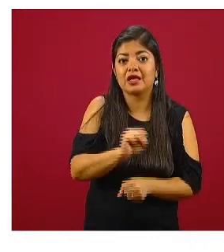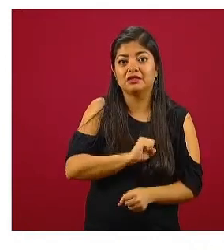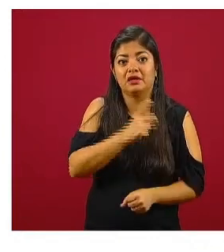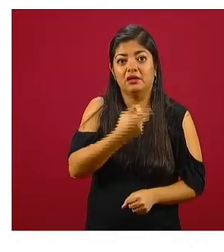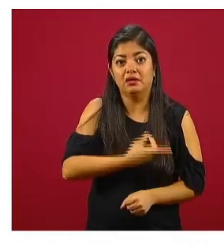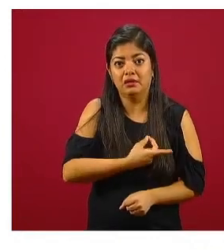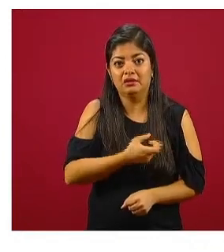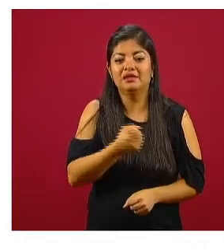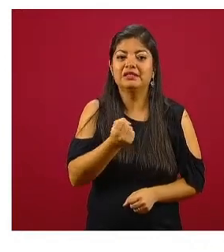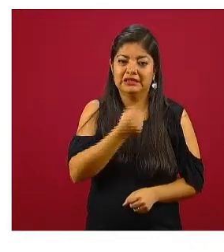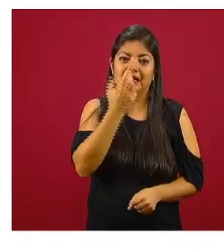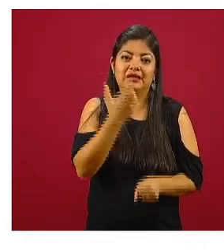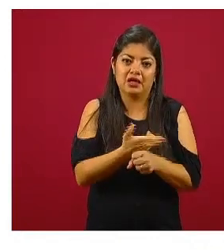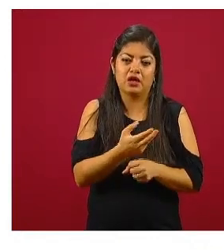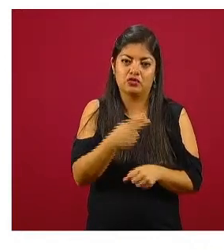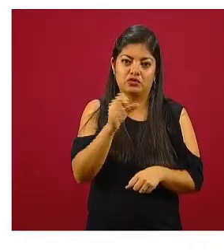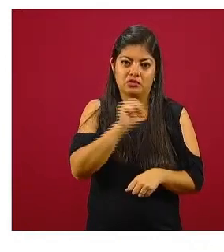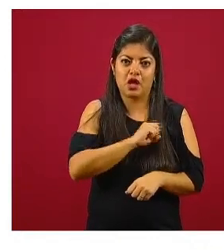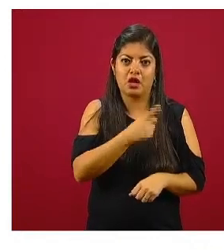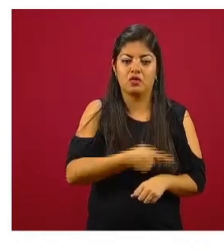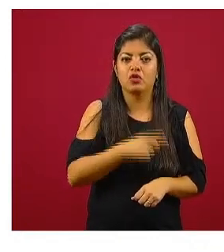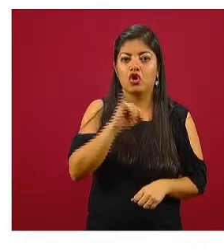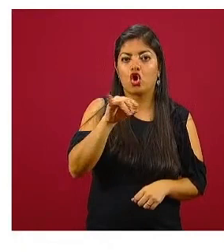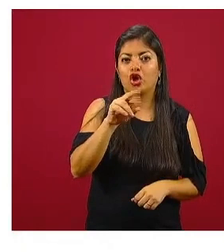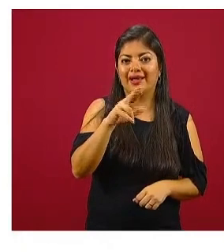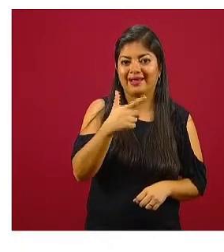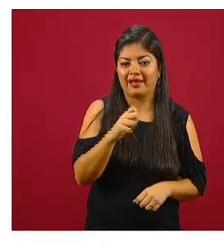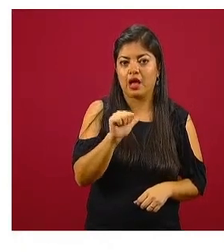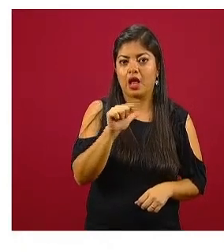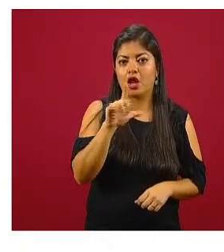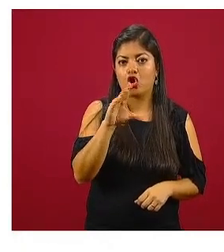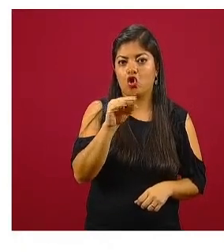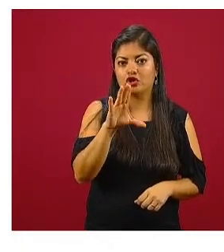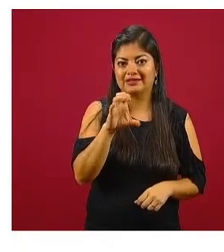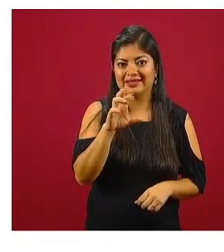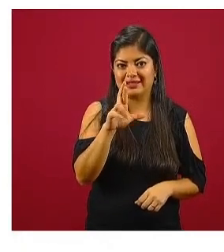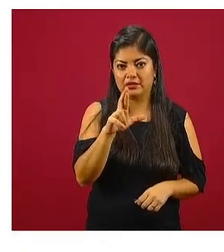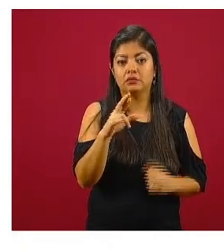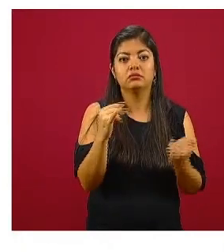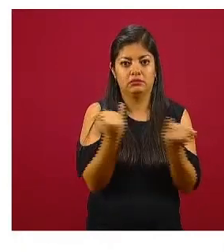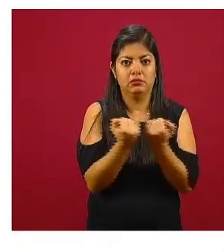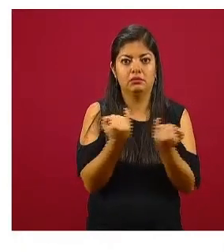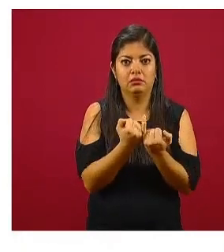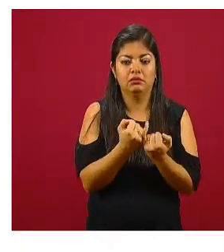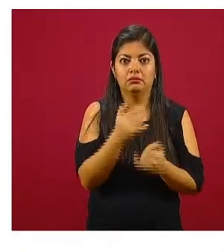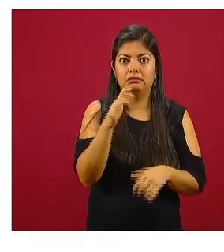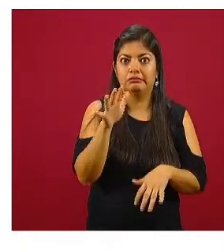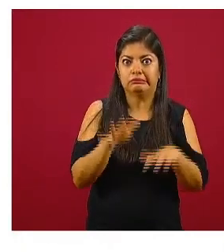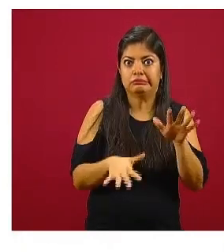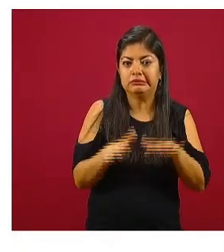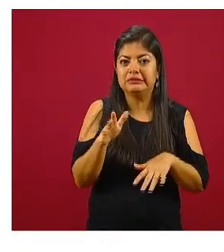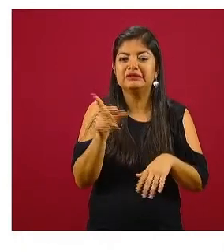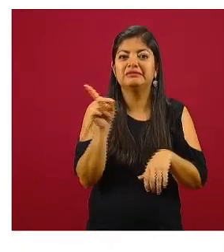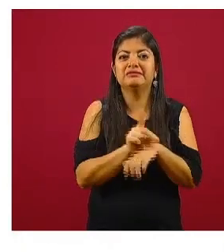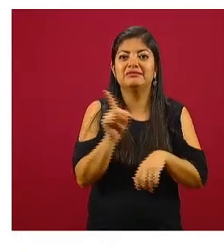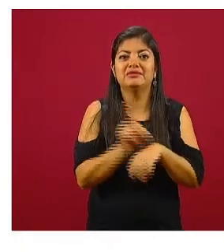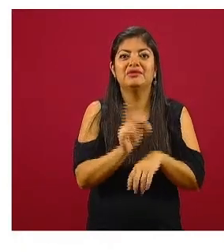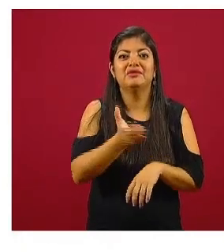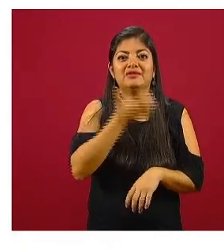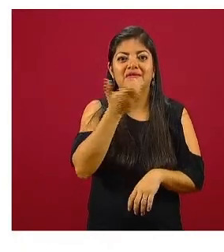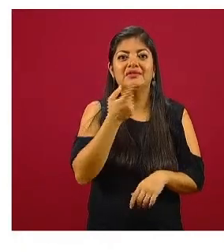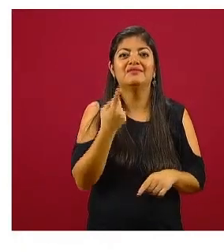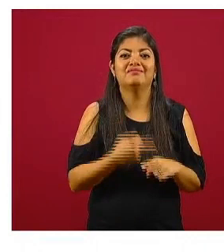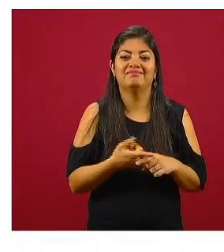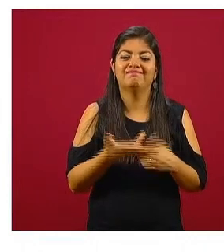propio secretario de Salud, el doctor Jorge Alcocer, y desde luego con una coordinación, pues a veces hasta cotidiana, con